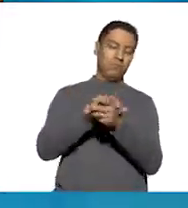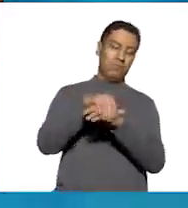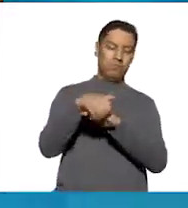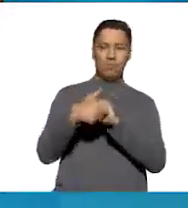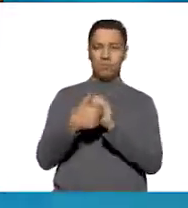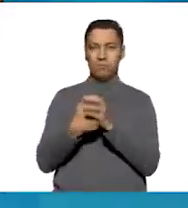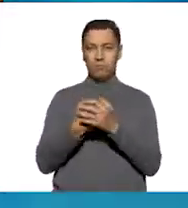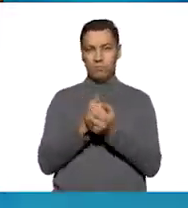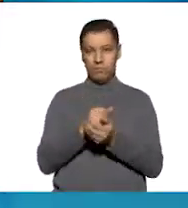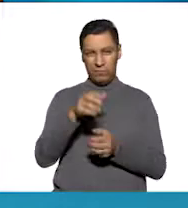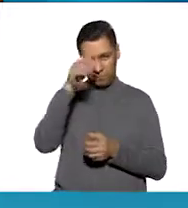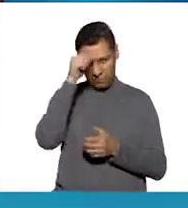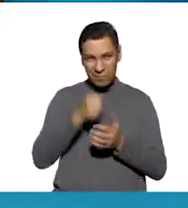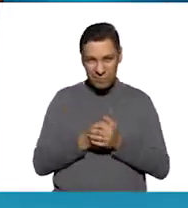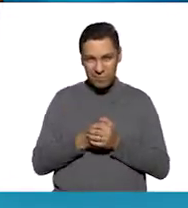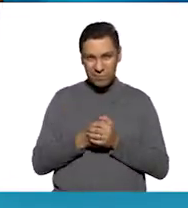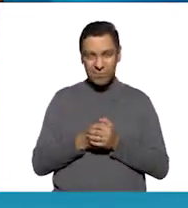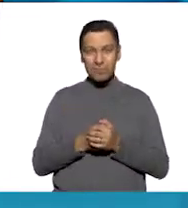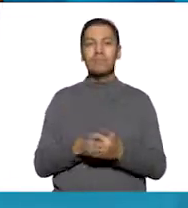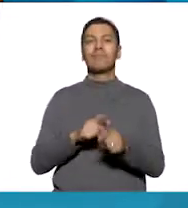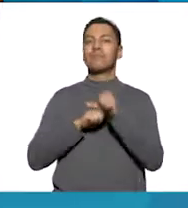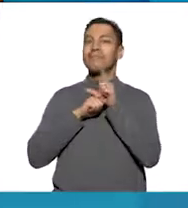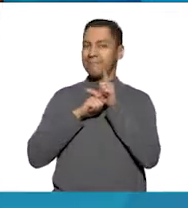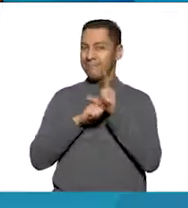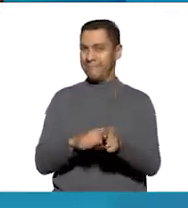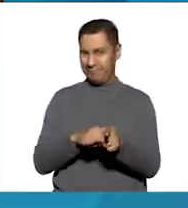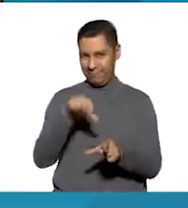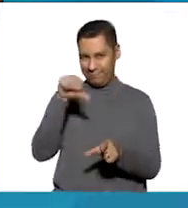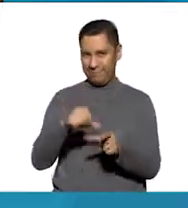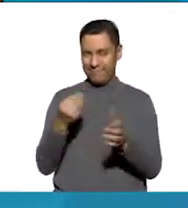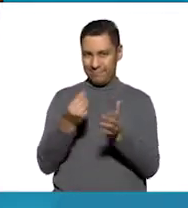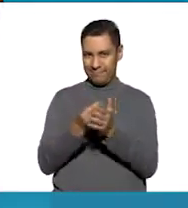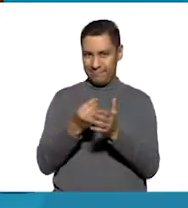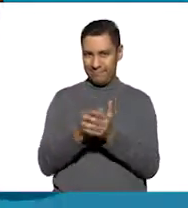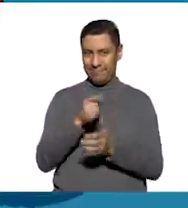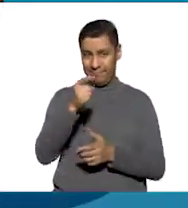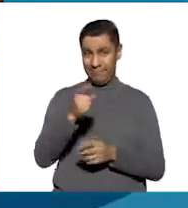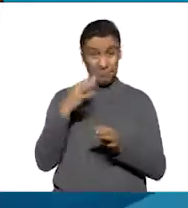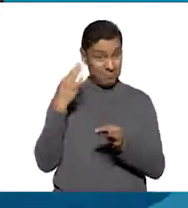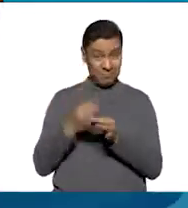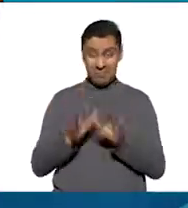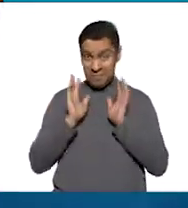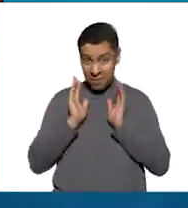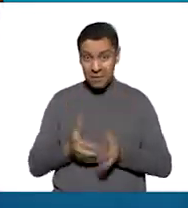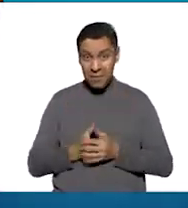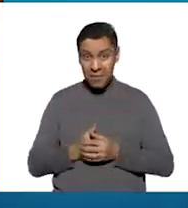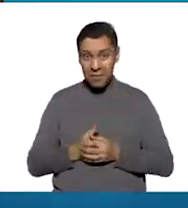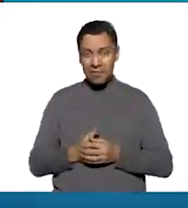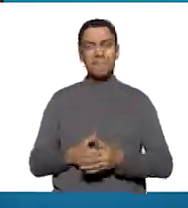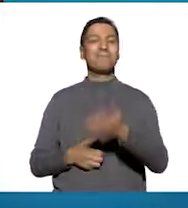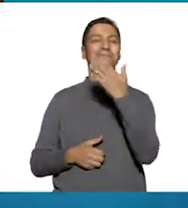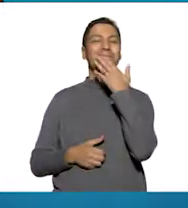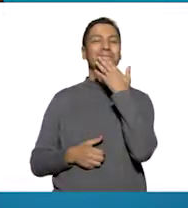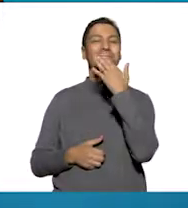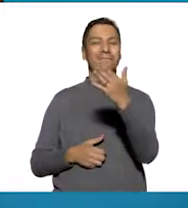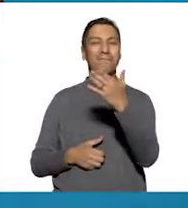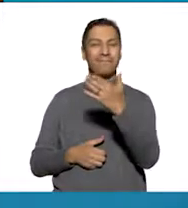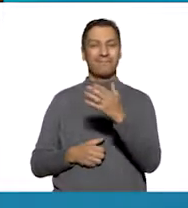es momento de seguir con el programa de hoy. ¿Listas? ¿Listos?